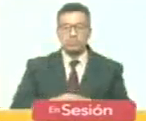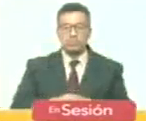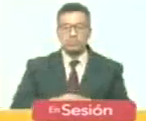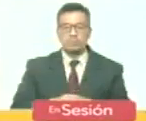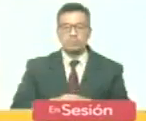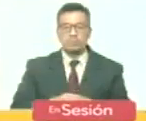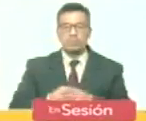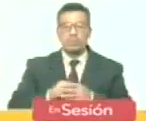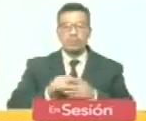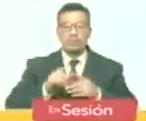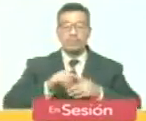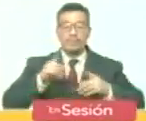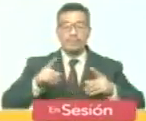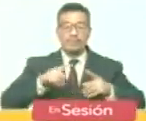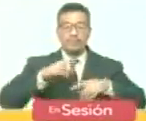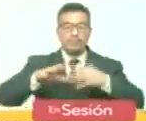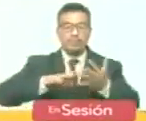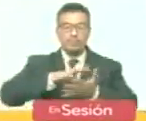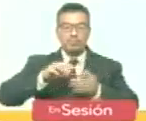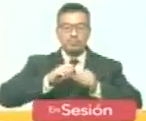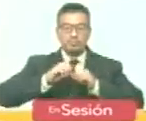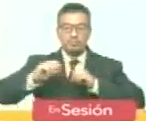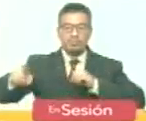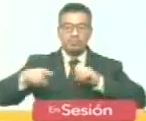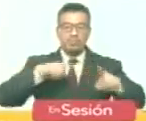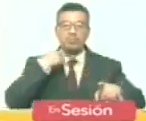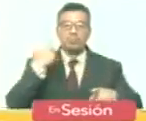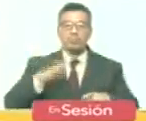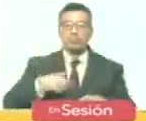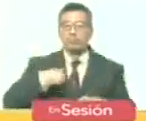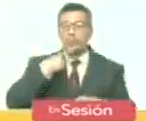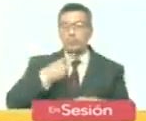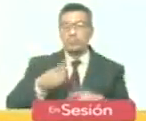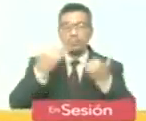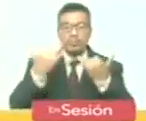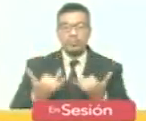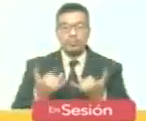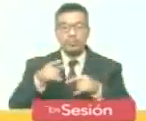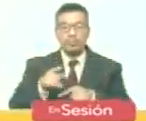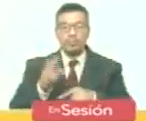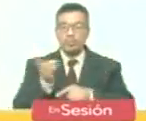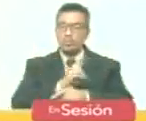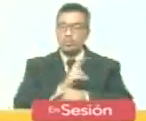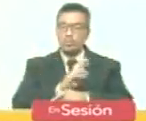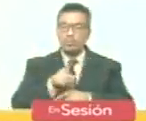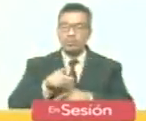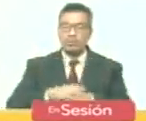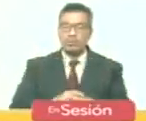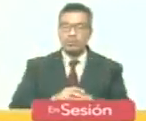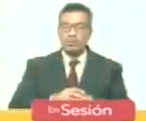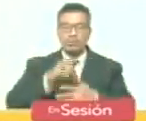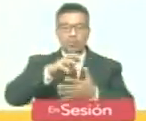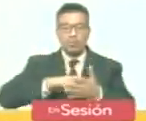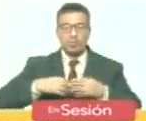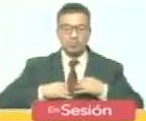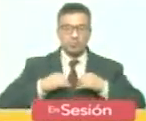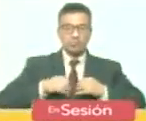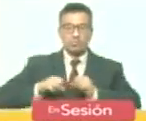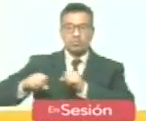un mayor efecto letal. Y digo que hay que salir ya, de inmediato, sin rasgarnos